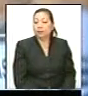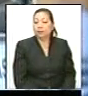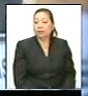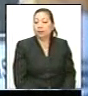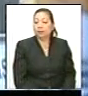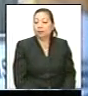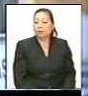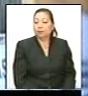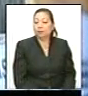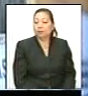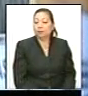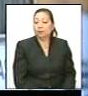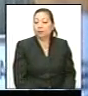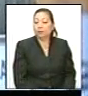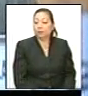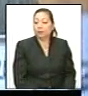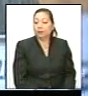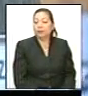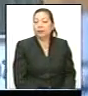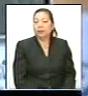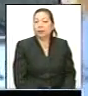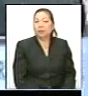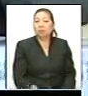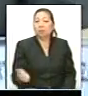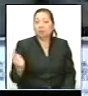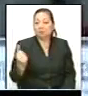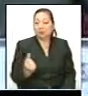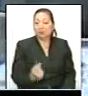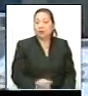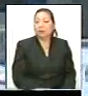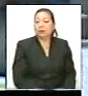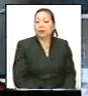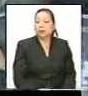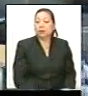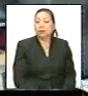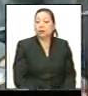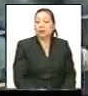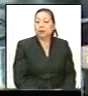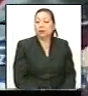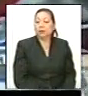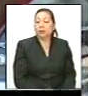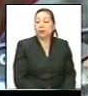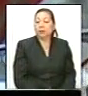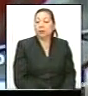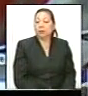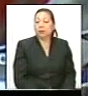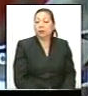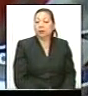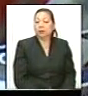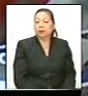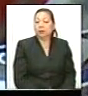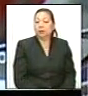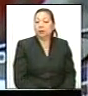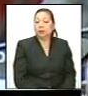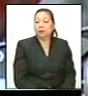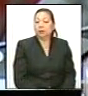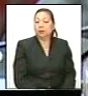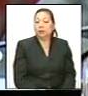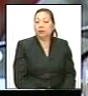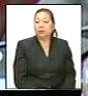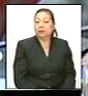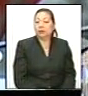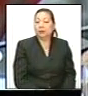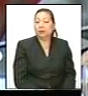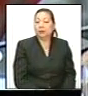Teniendo la presencia del congresista Juan Carlos del Águila, con la cual la Comisión de Cultura tiene el quórum de reglamento con